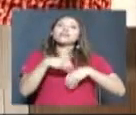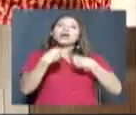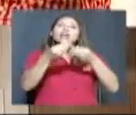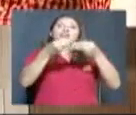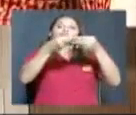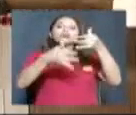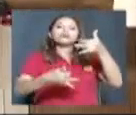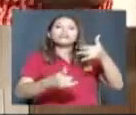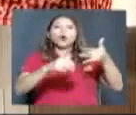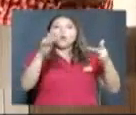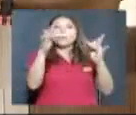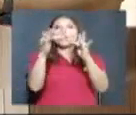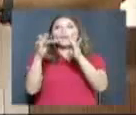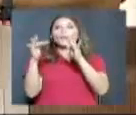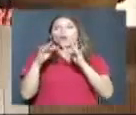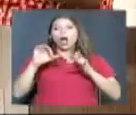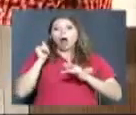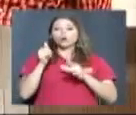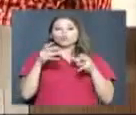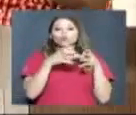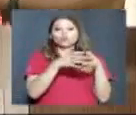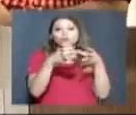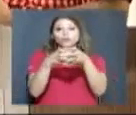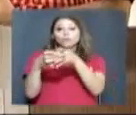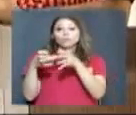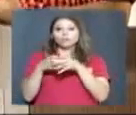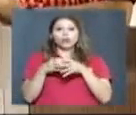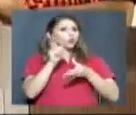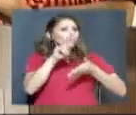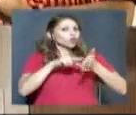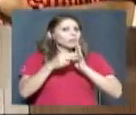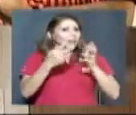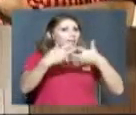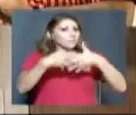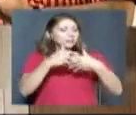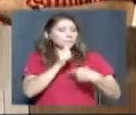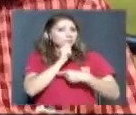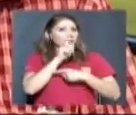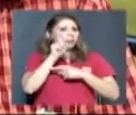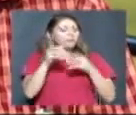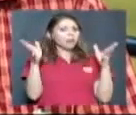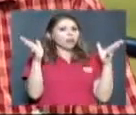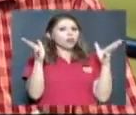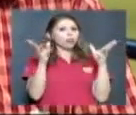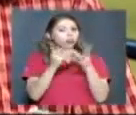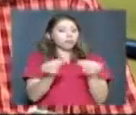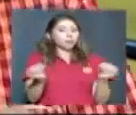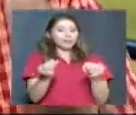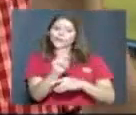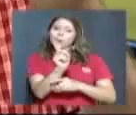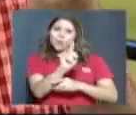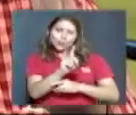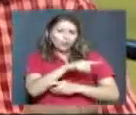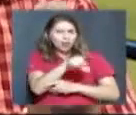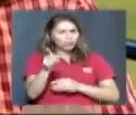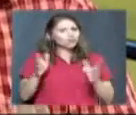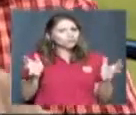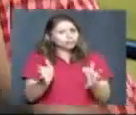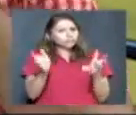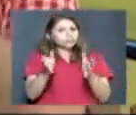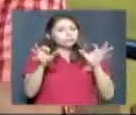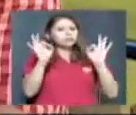desaparezcan. Para nada. Deben estar porque han sido dinamizadores de la radio y la televisión en este país en muchos sentidos. Pero tenemos que darnos